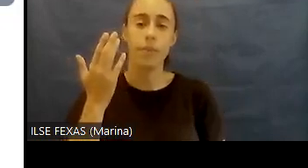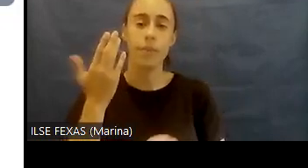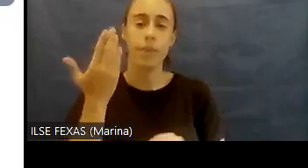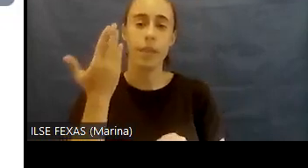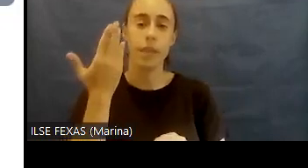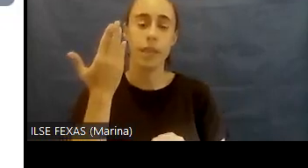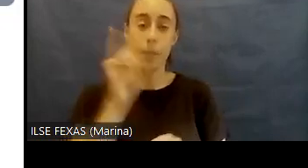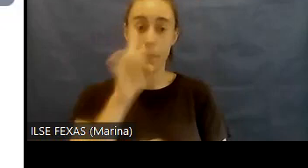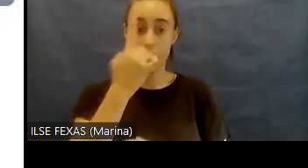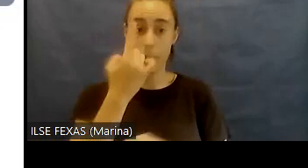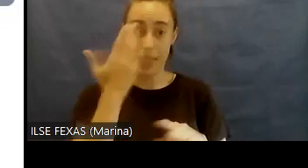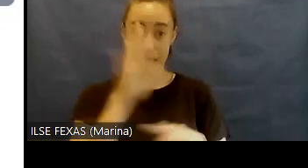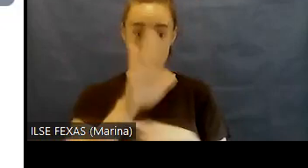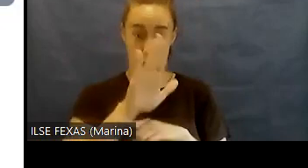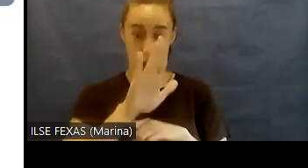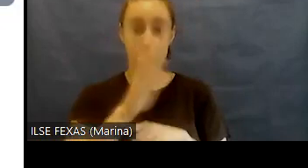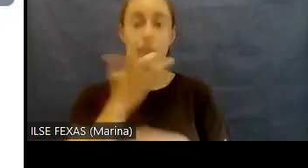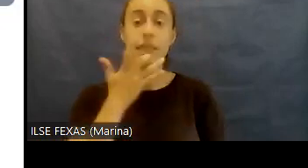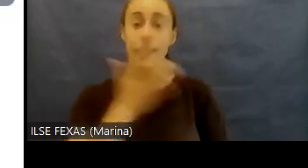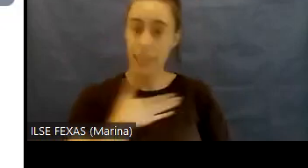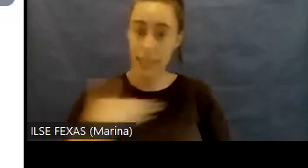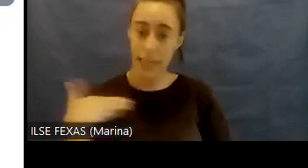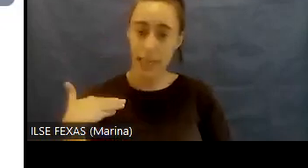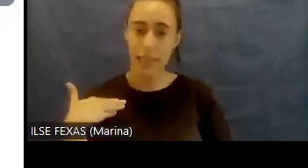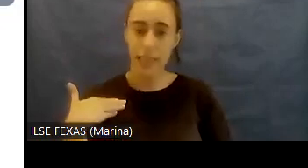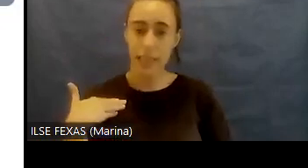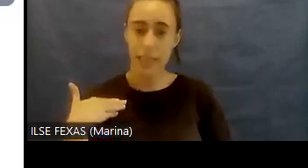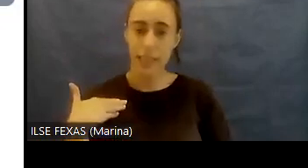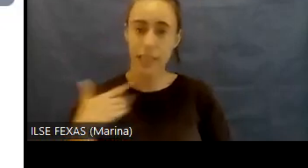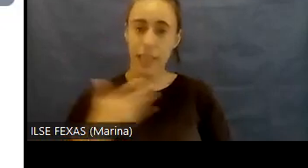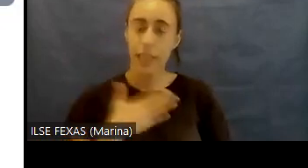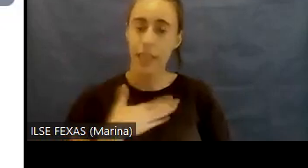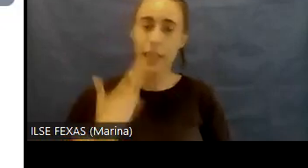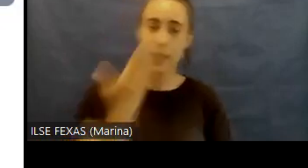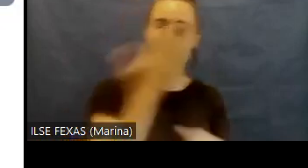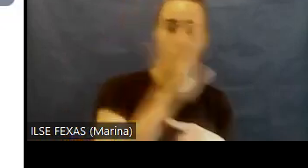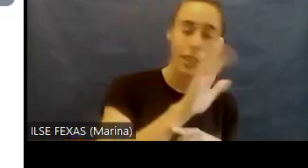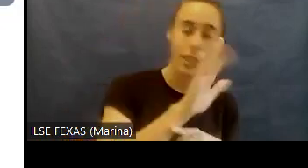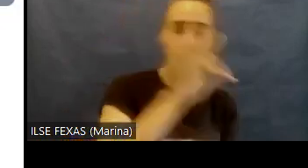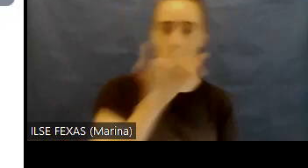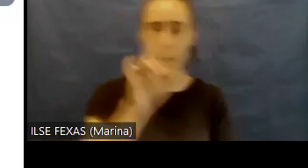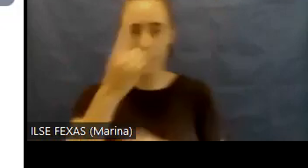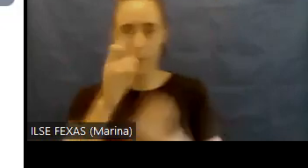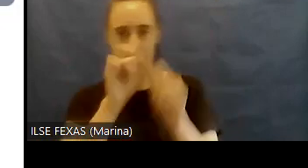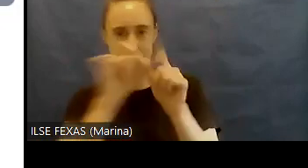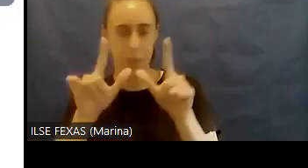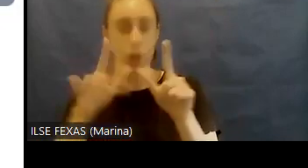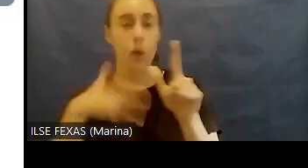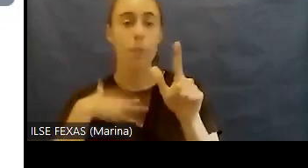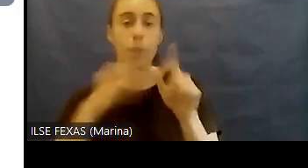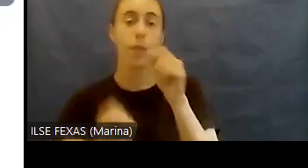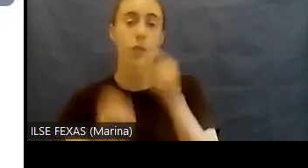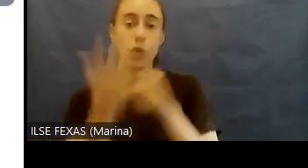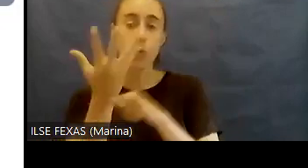primera diapositiva que os he puesto, si la queréis, aparte de la presentación, me lo decís y lo colgamos. Incluso lo podemos colgar, os cuelgo